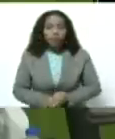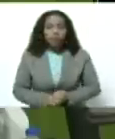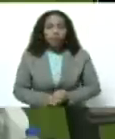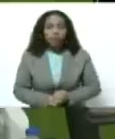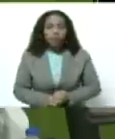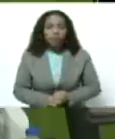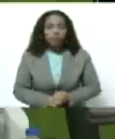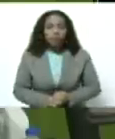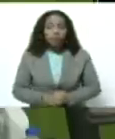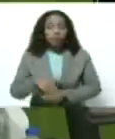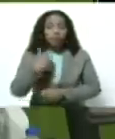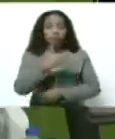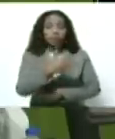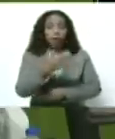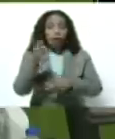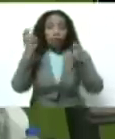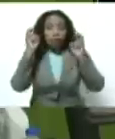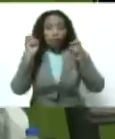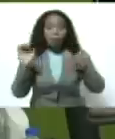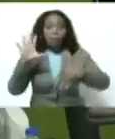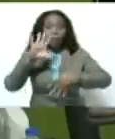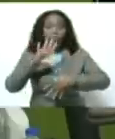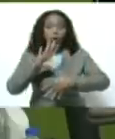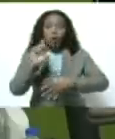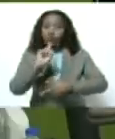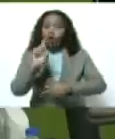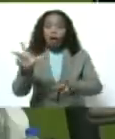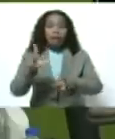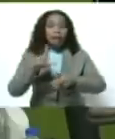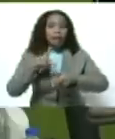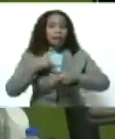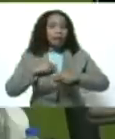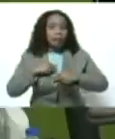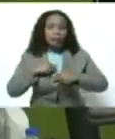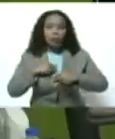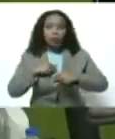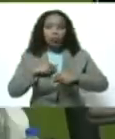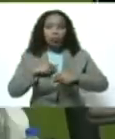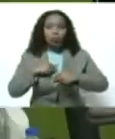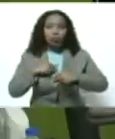En cuanto a la cumbre de las Américas, es inaceptable, completamente inaceptable,